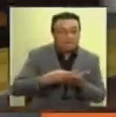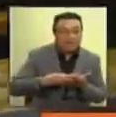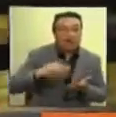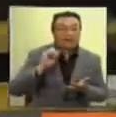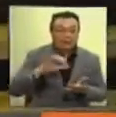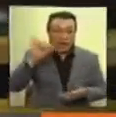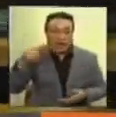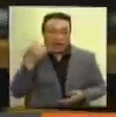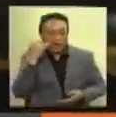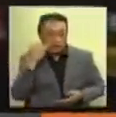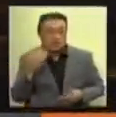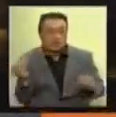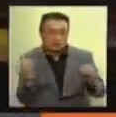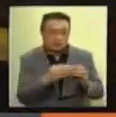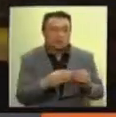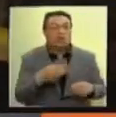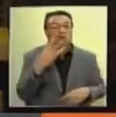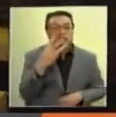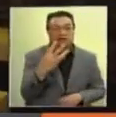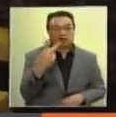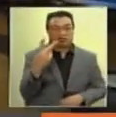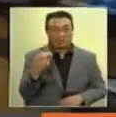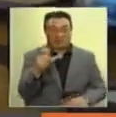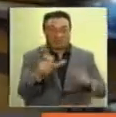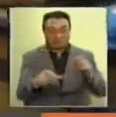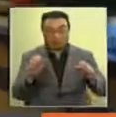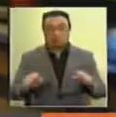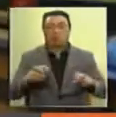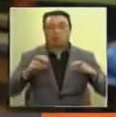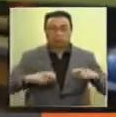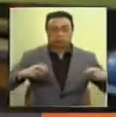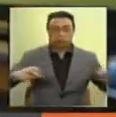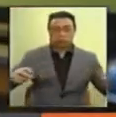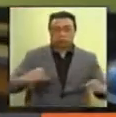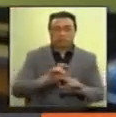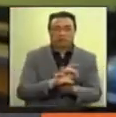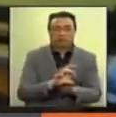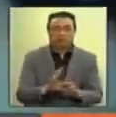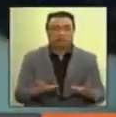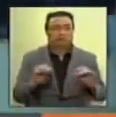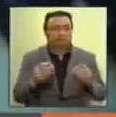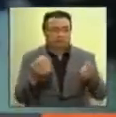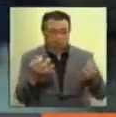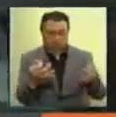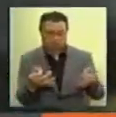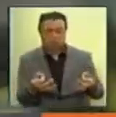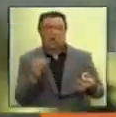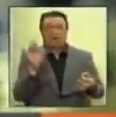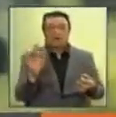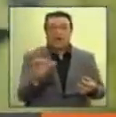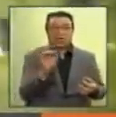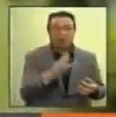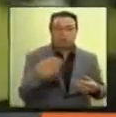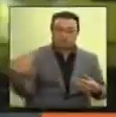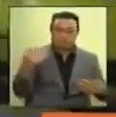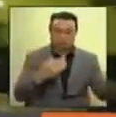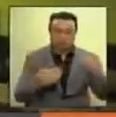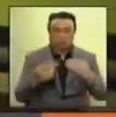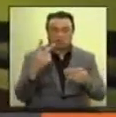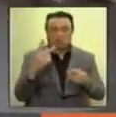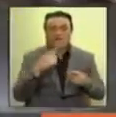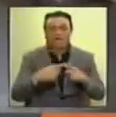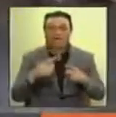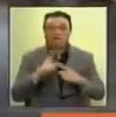ají. Capacidad para 320 clientes ya ofrecían, y con el cálculo de que cada uno los visita